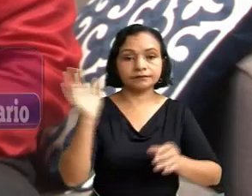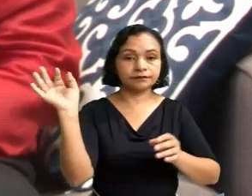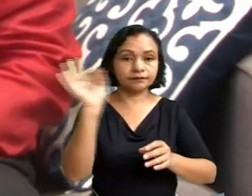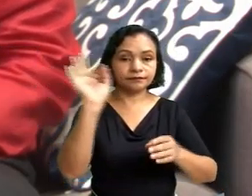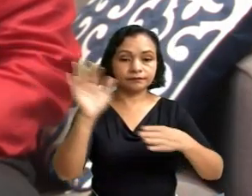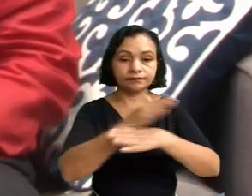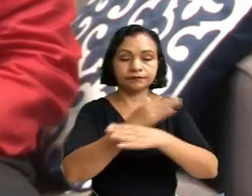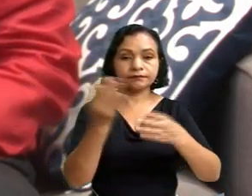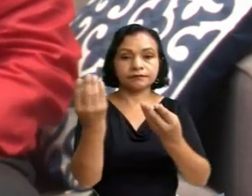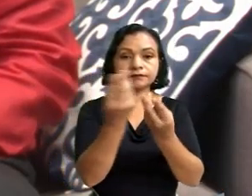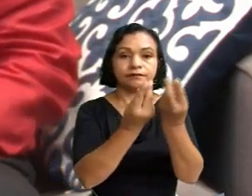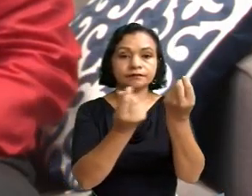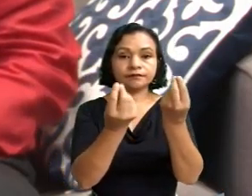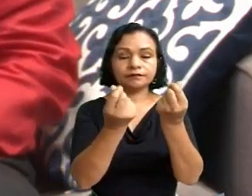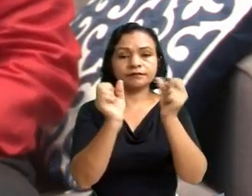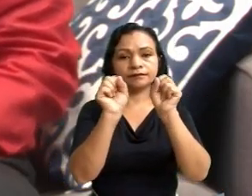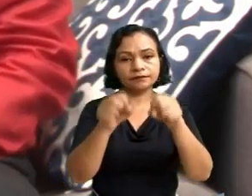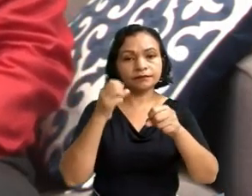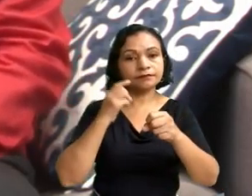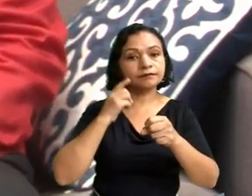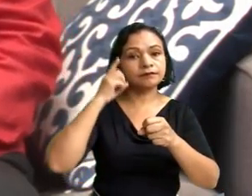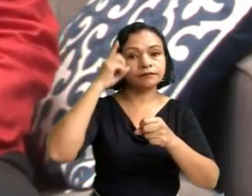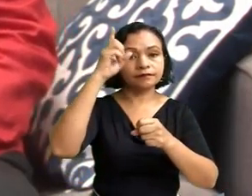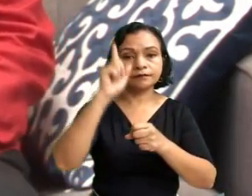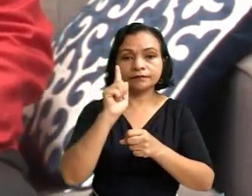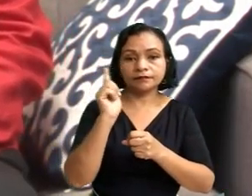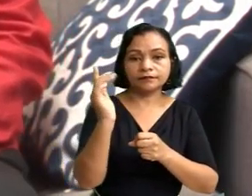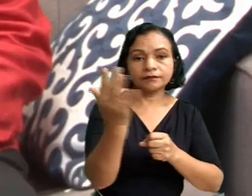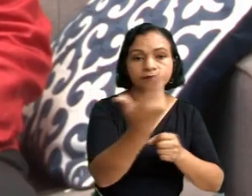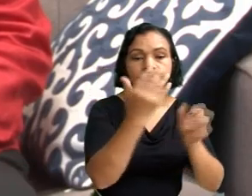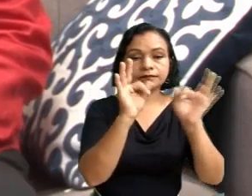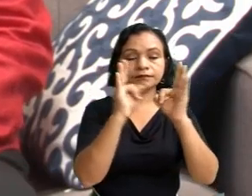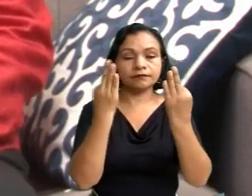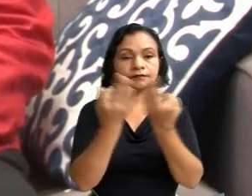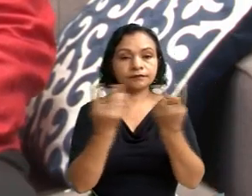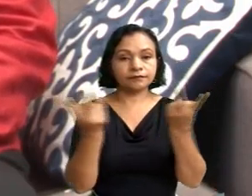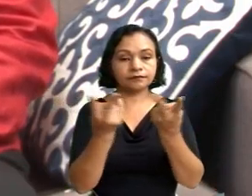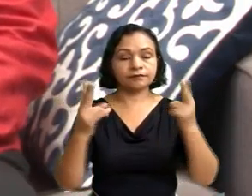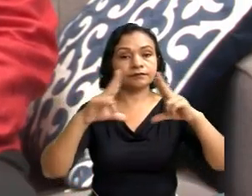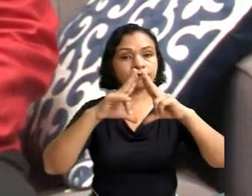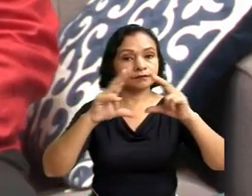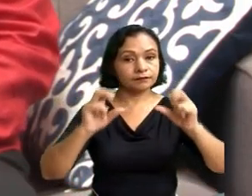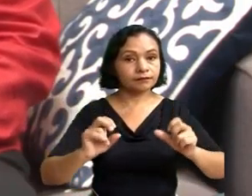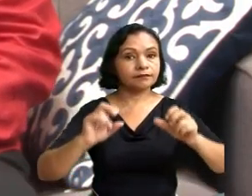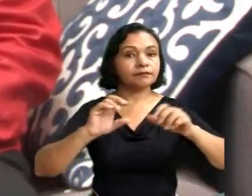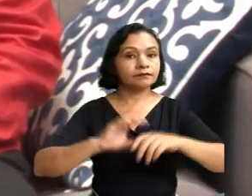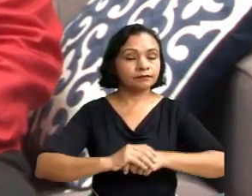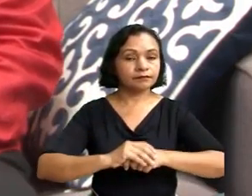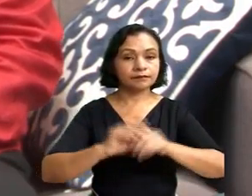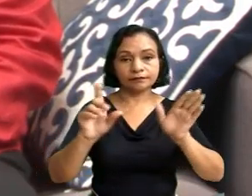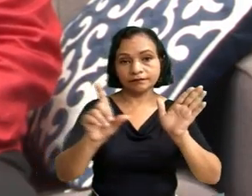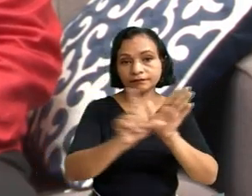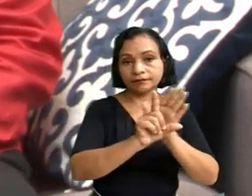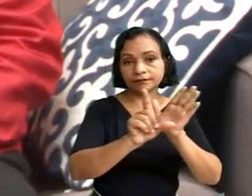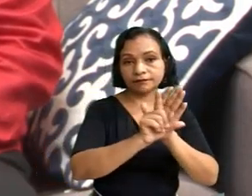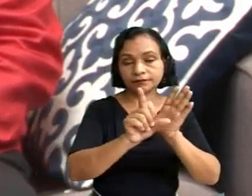para lograr el desarrollo integral de la familia si esta ley de amnistía